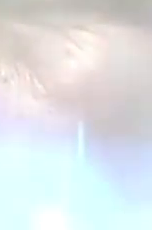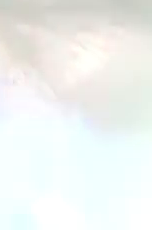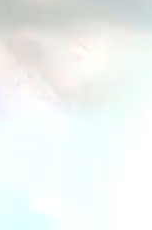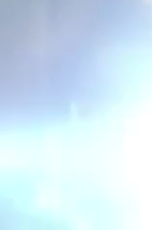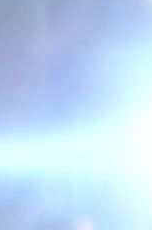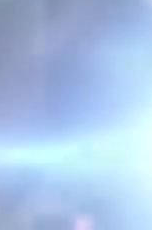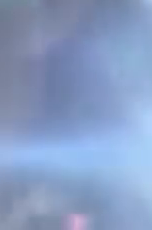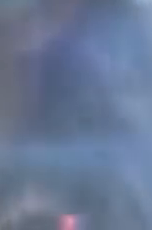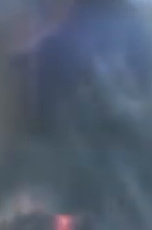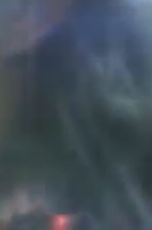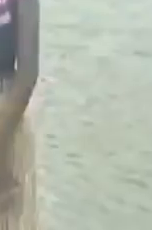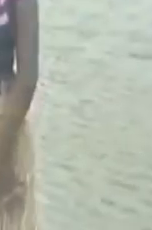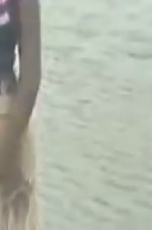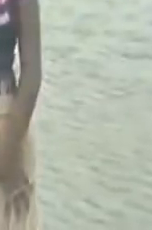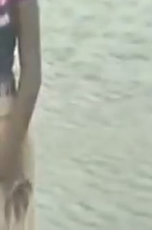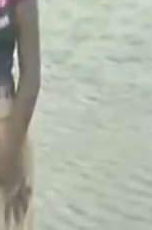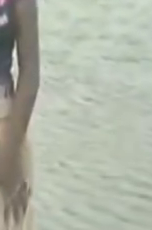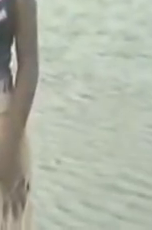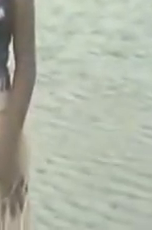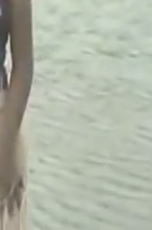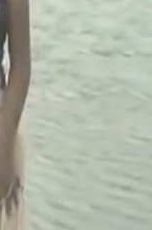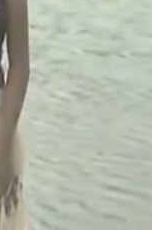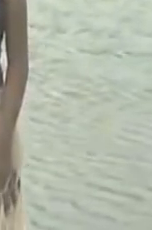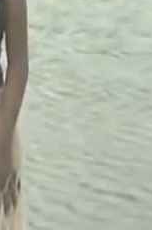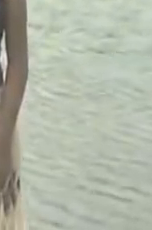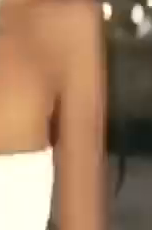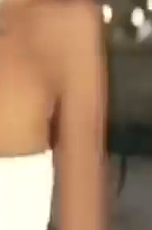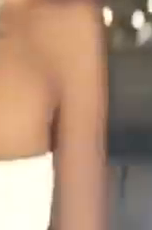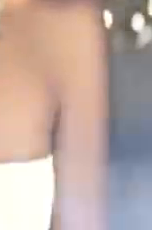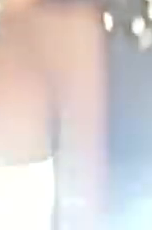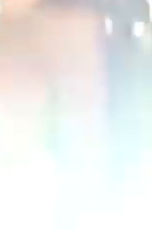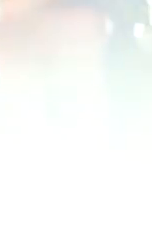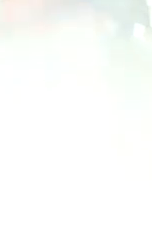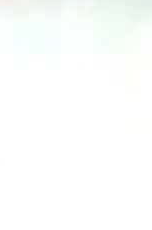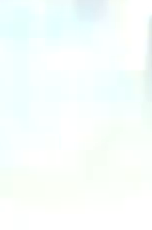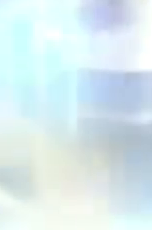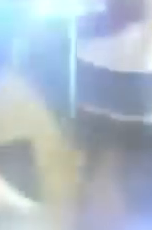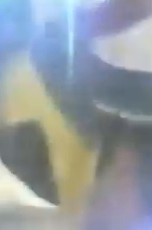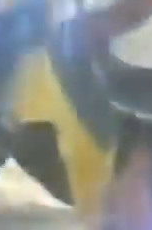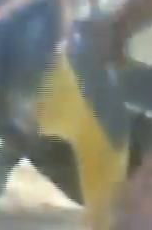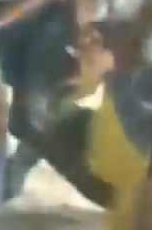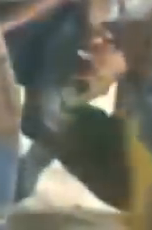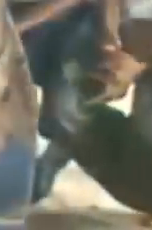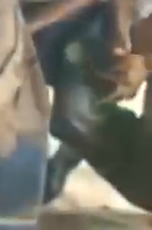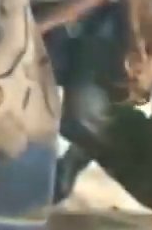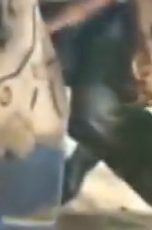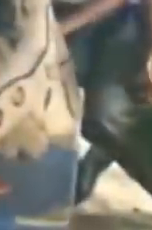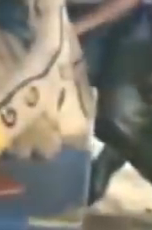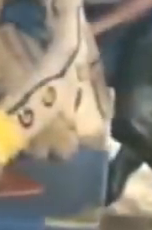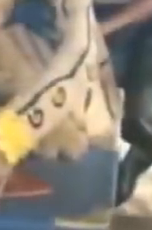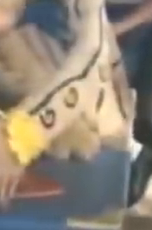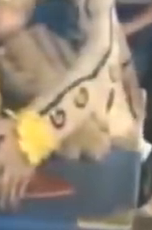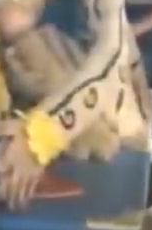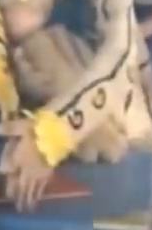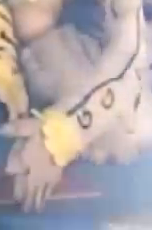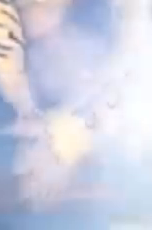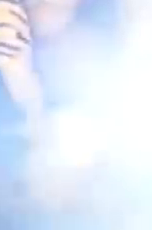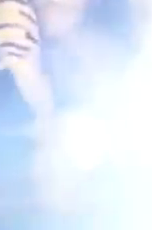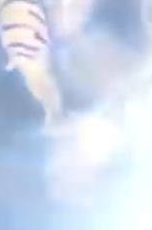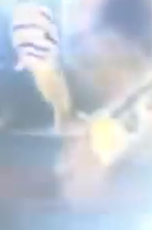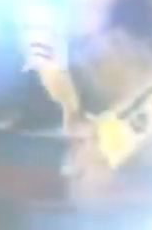al respeto, al amor, a la visibilización de sus valores, al estudio y admiración de